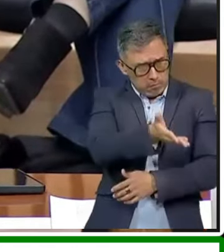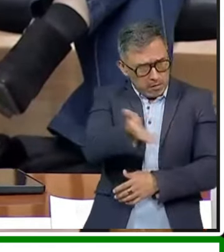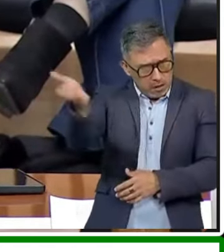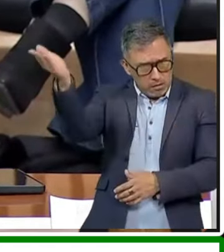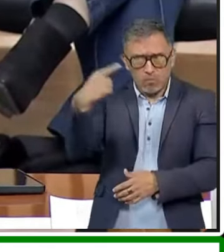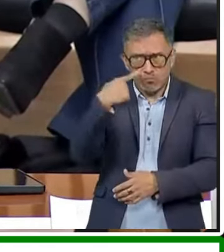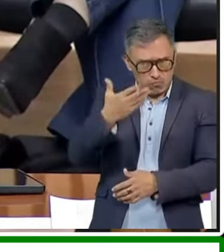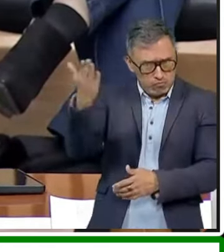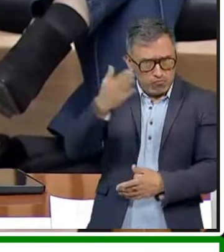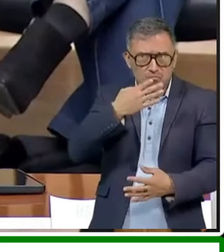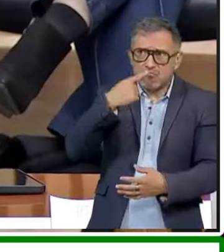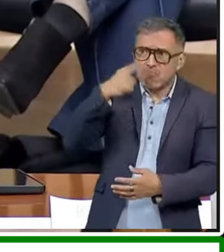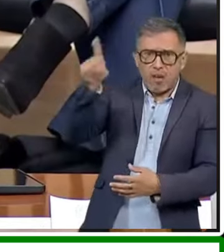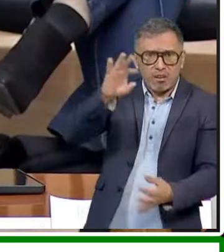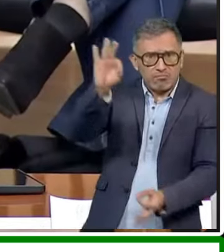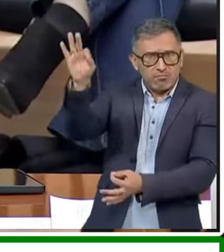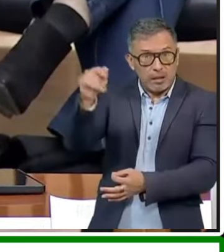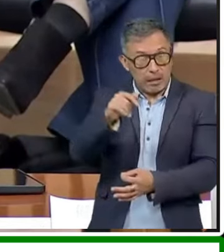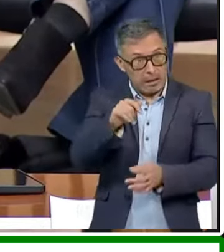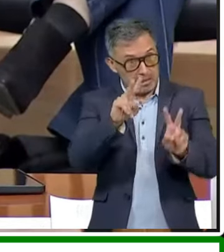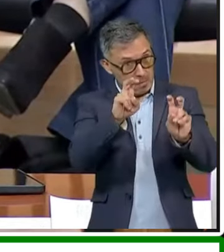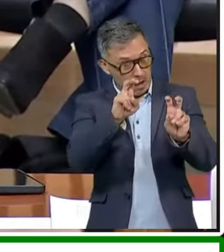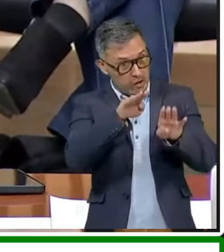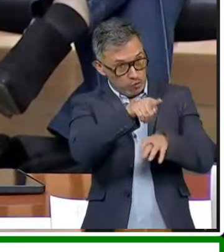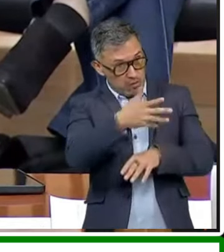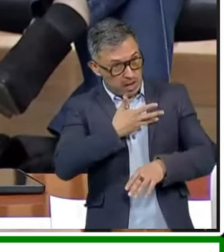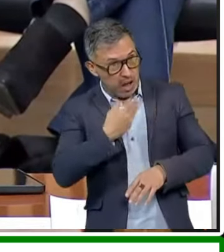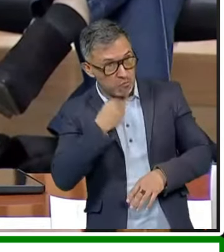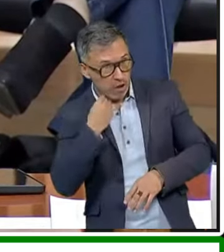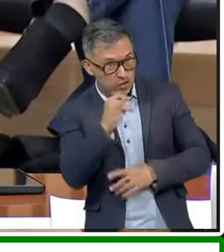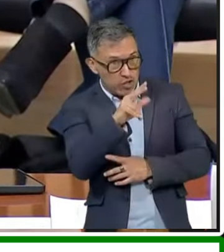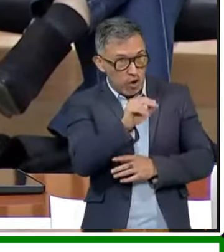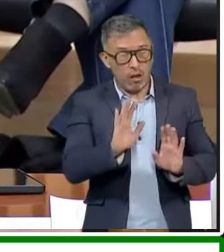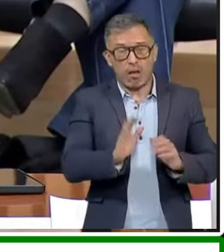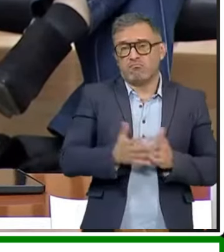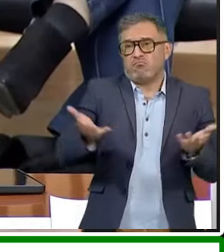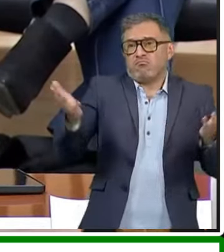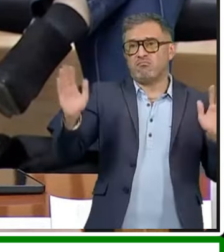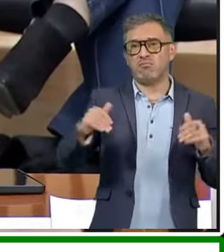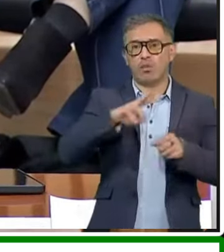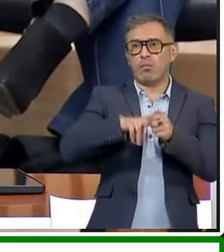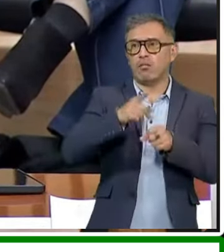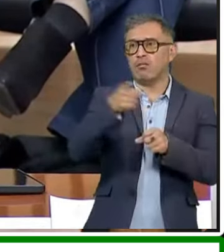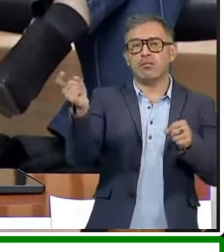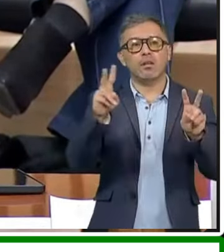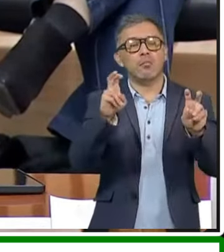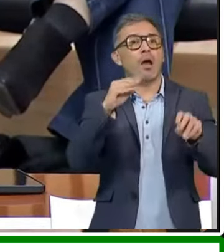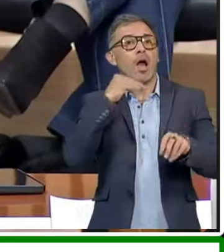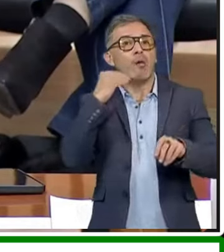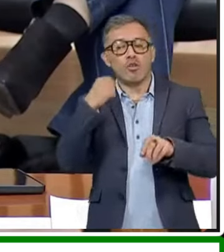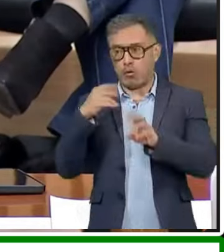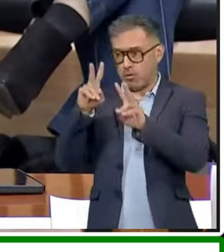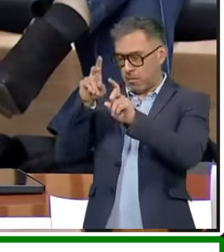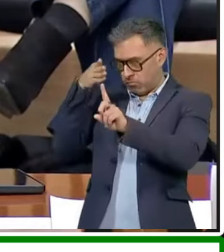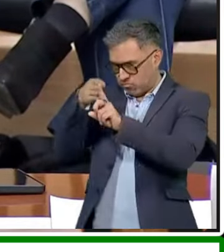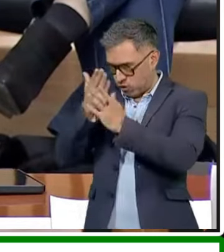Ahora, no es un tema de que sea o no abogado. Pues, bueno, pues, alguien se especializa siempre en algo y estudia algo. Ese no es el